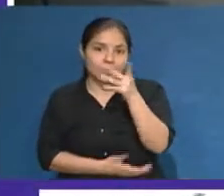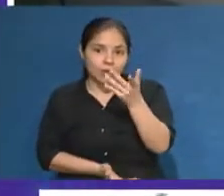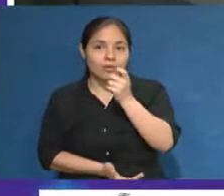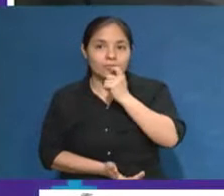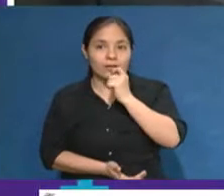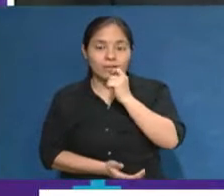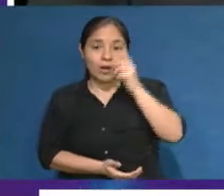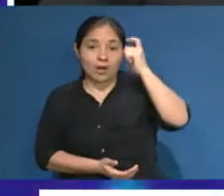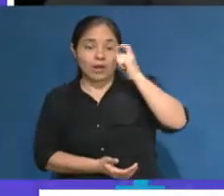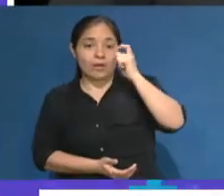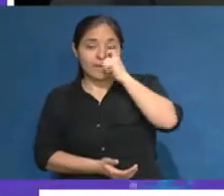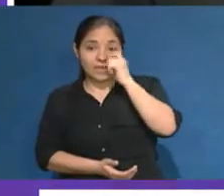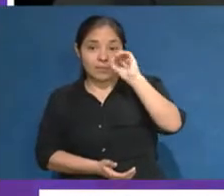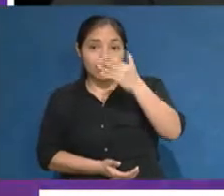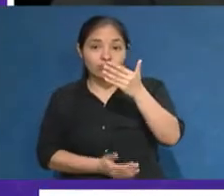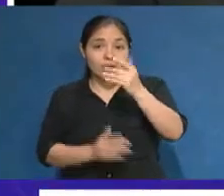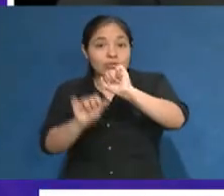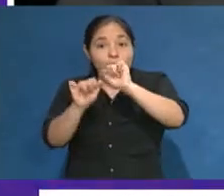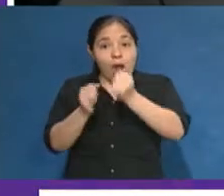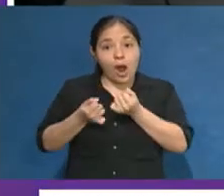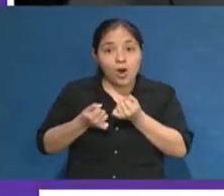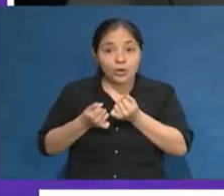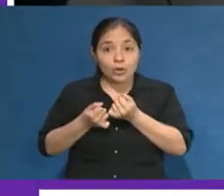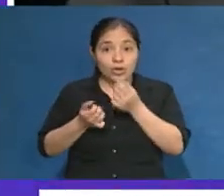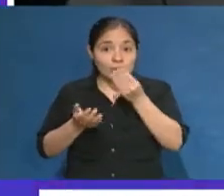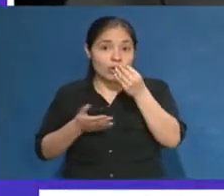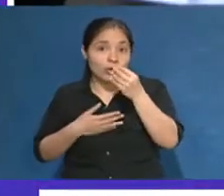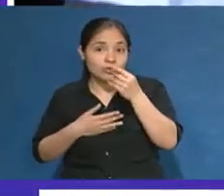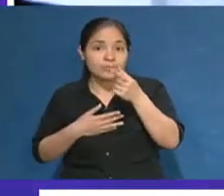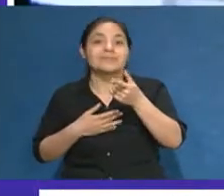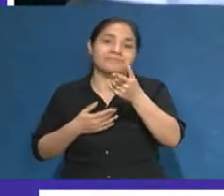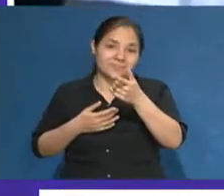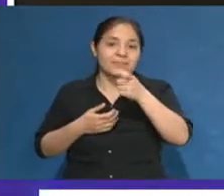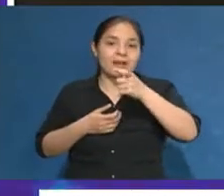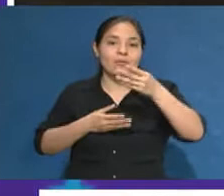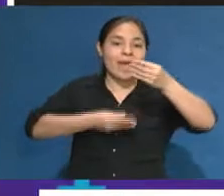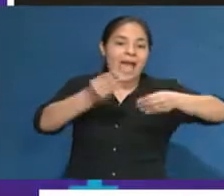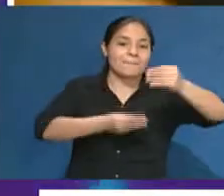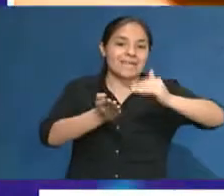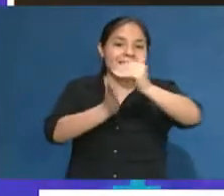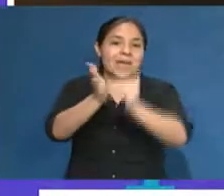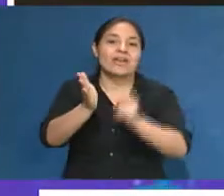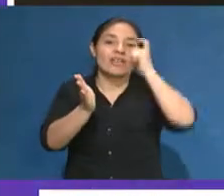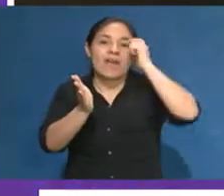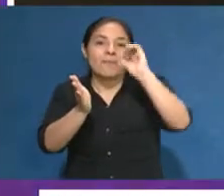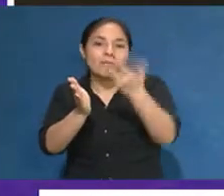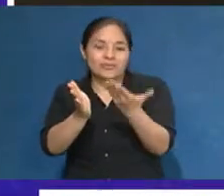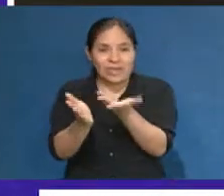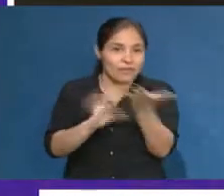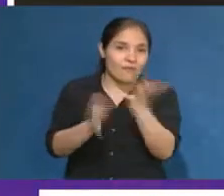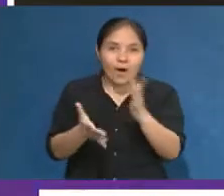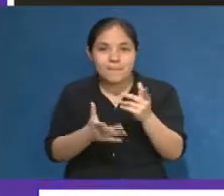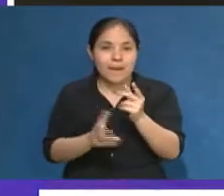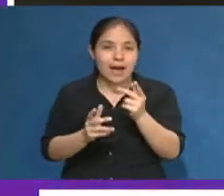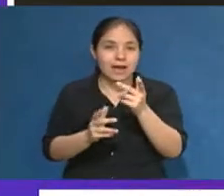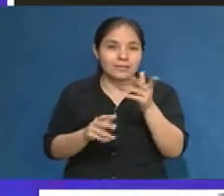del 20% de tu consumo, a vos te bonificaban un 10%. Bien. Pero obviamente eso, con el problema que tuvimos en las